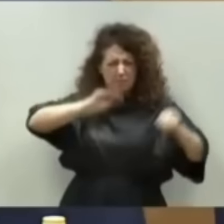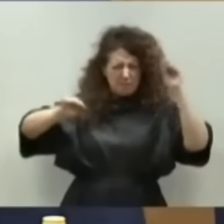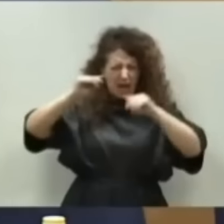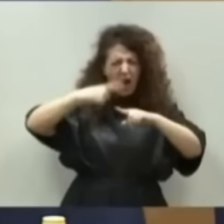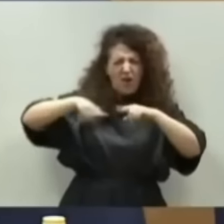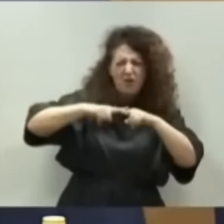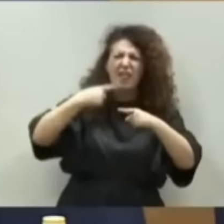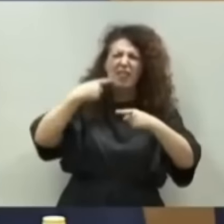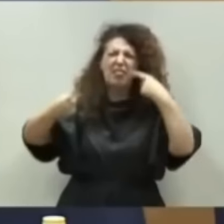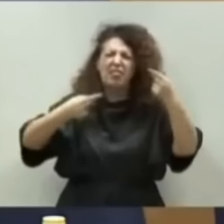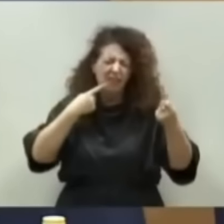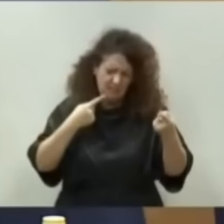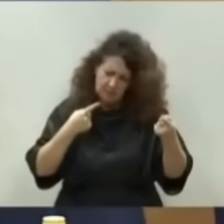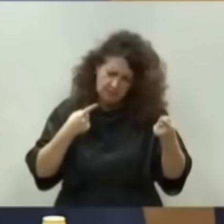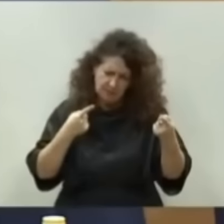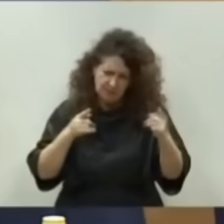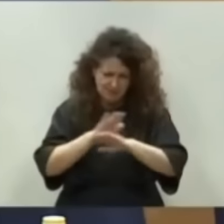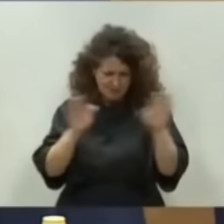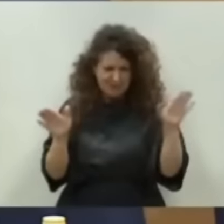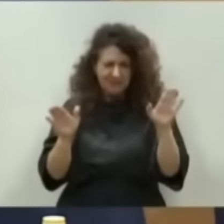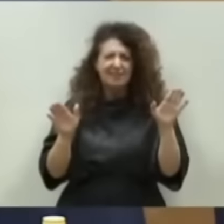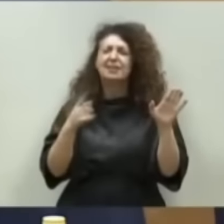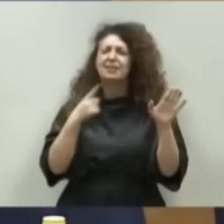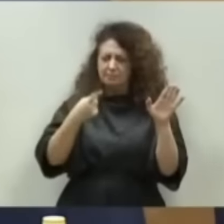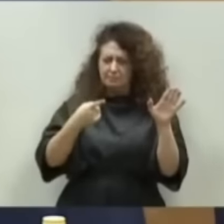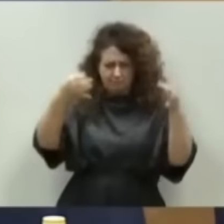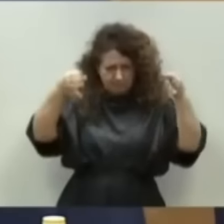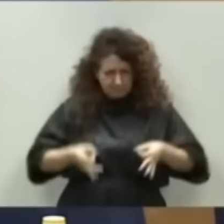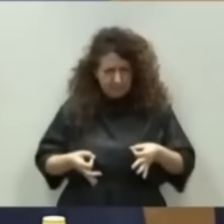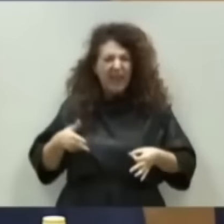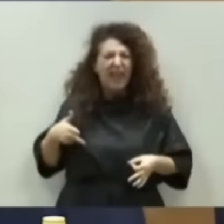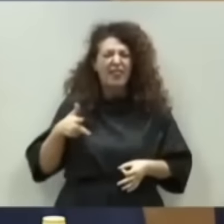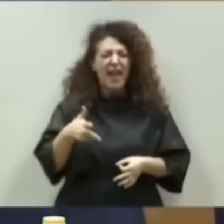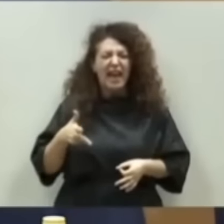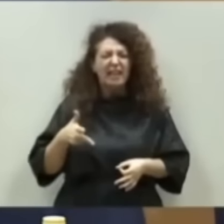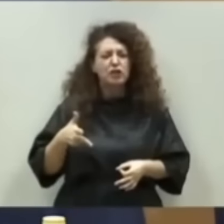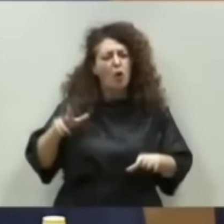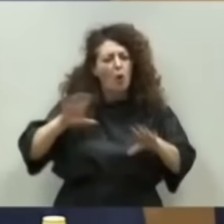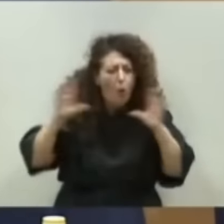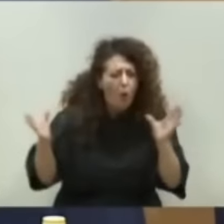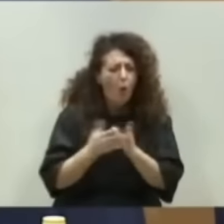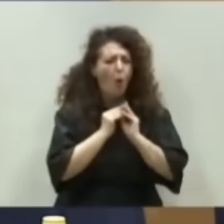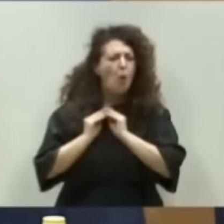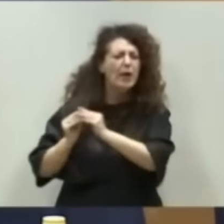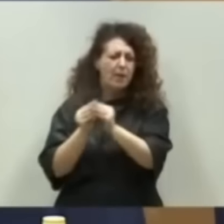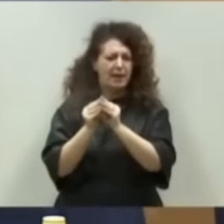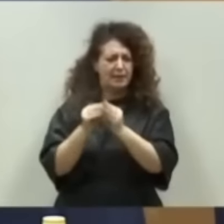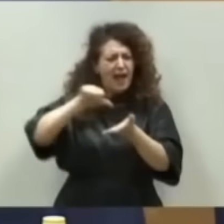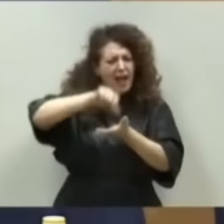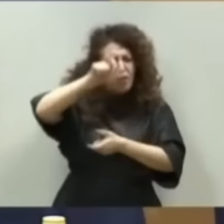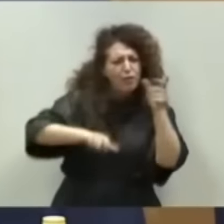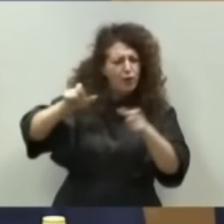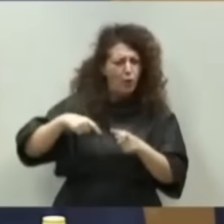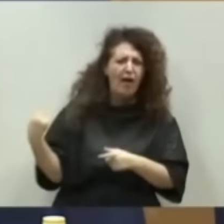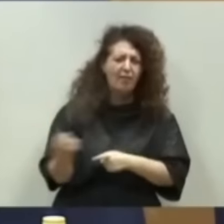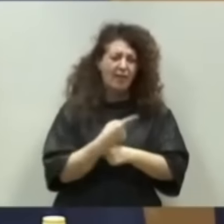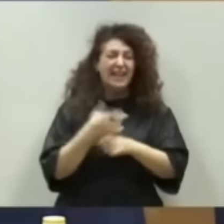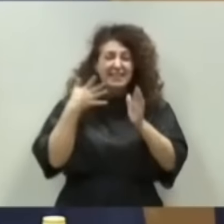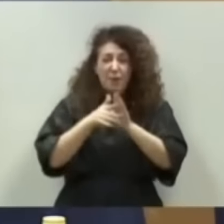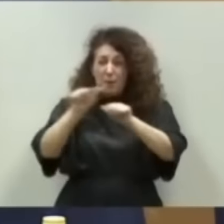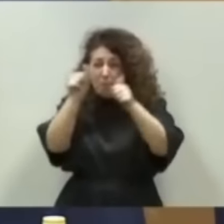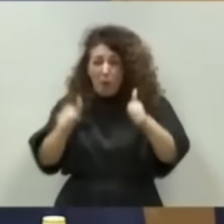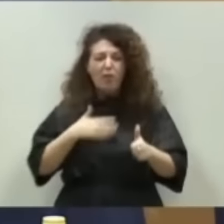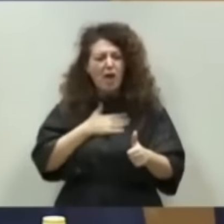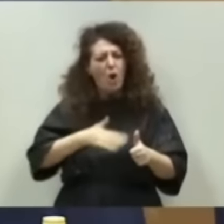retóricos, permítanme reiterar con toda la firmeza: derechos universales de ciudadanía, un nuevo modelo de